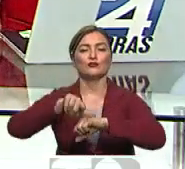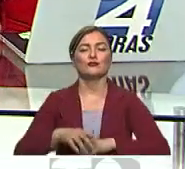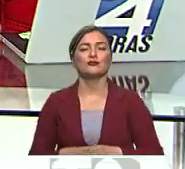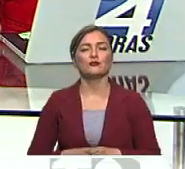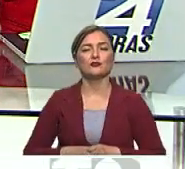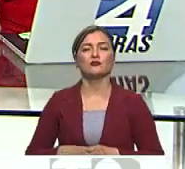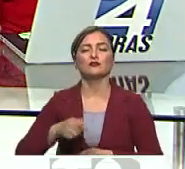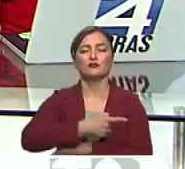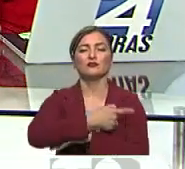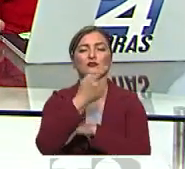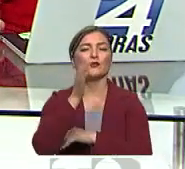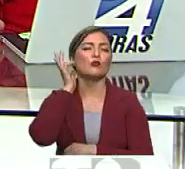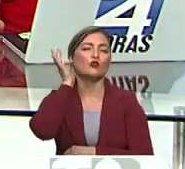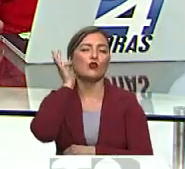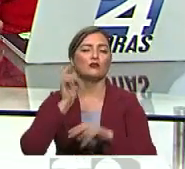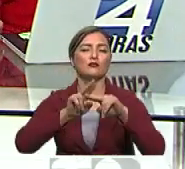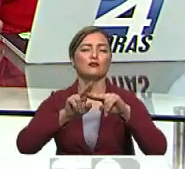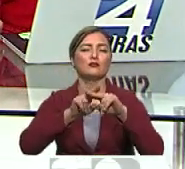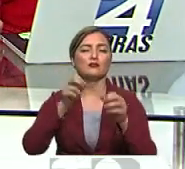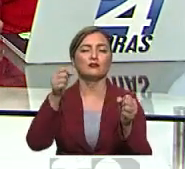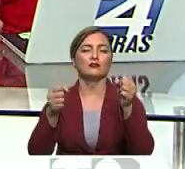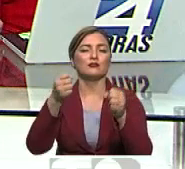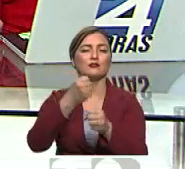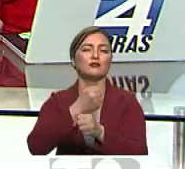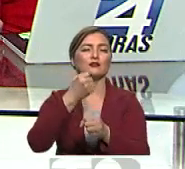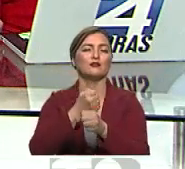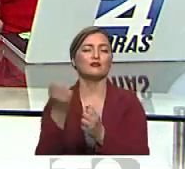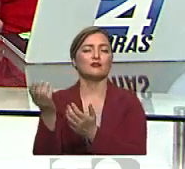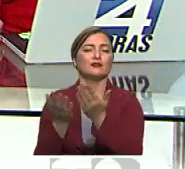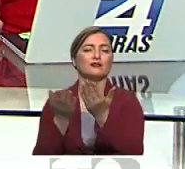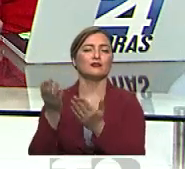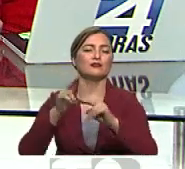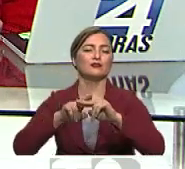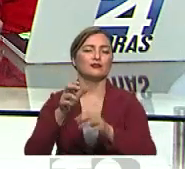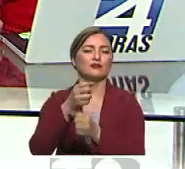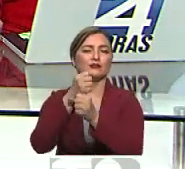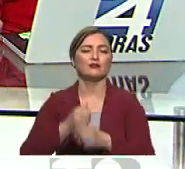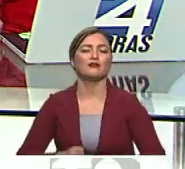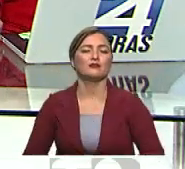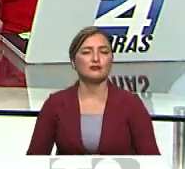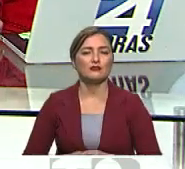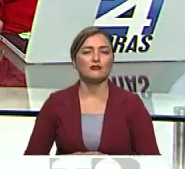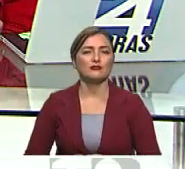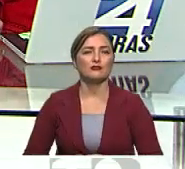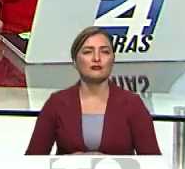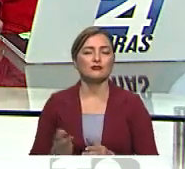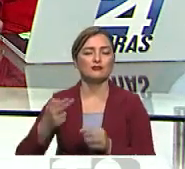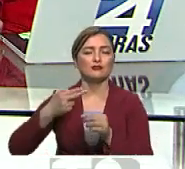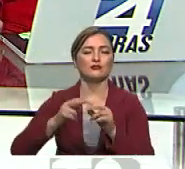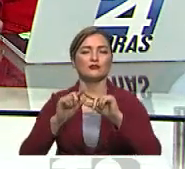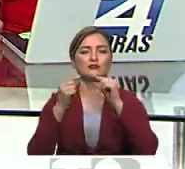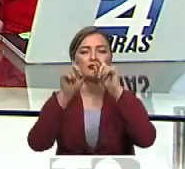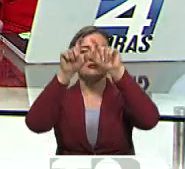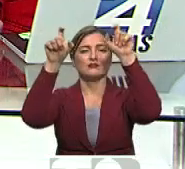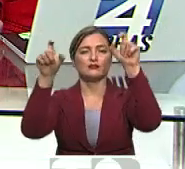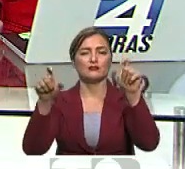8:59. Hoy es el Día de las Mujeres Taxistas que laboran ofreciendo el servicio de taxi seguro. Bueno, y ellas forman parte de una pequeña